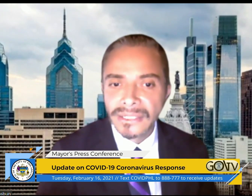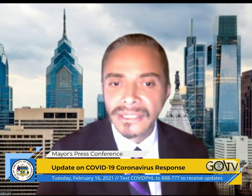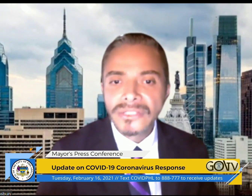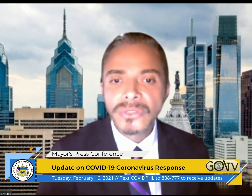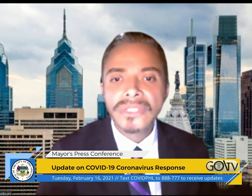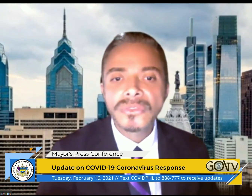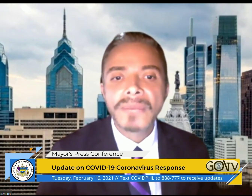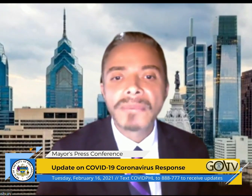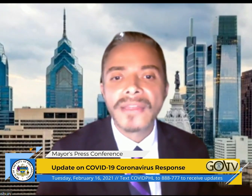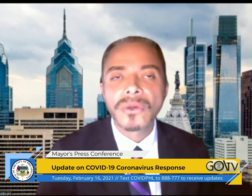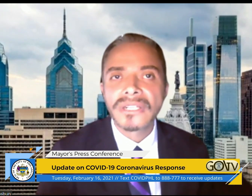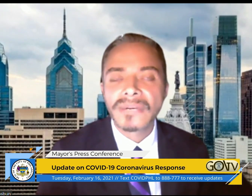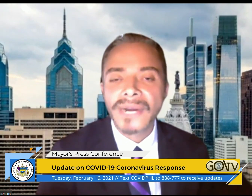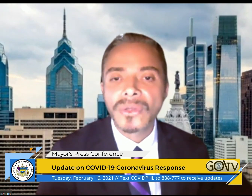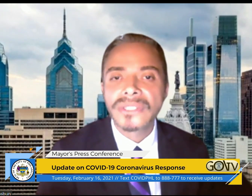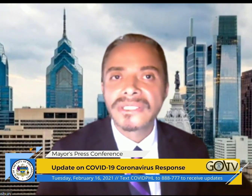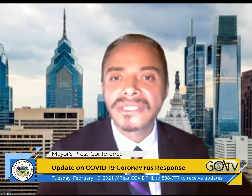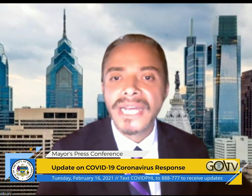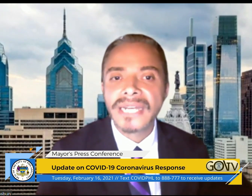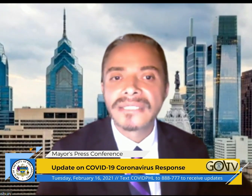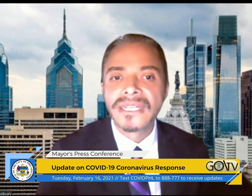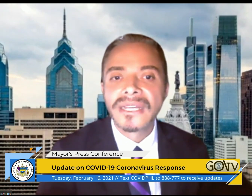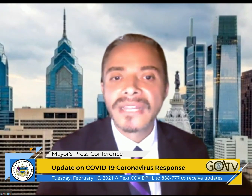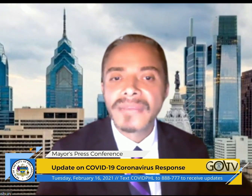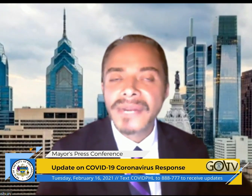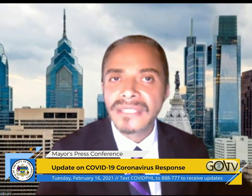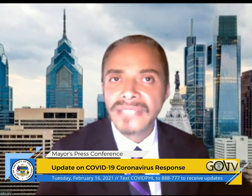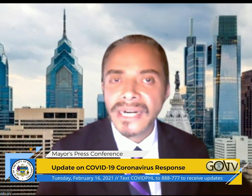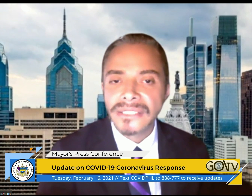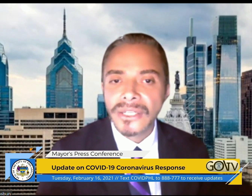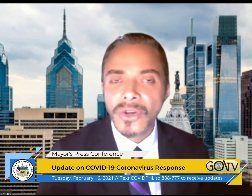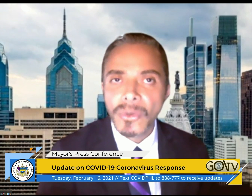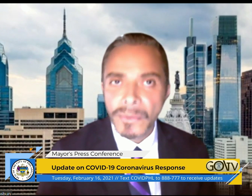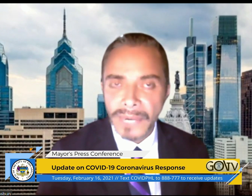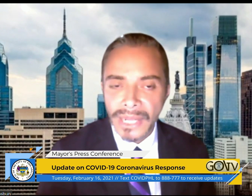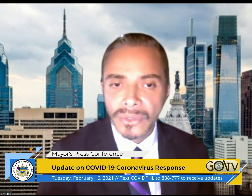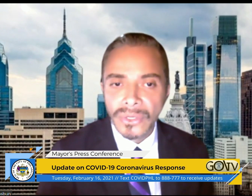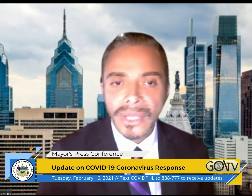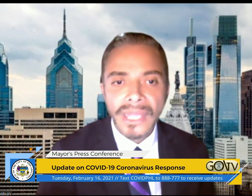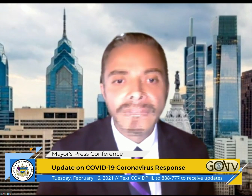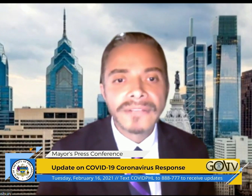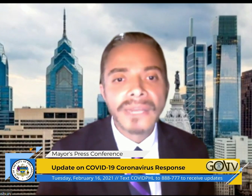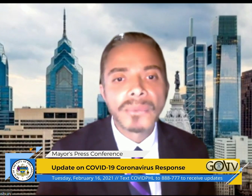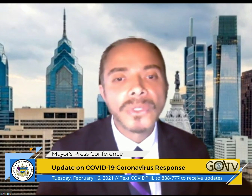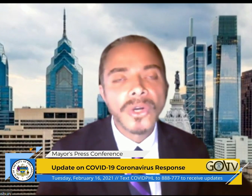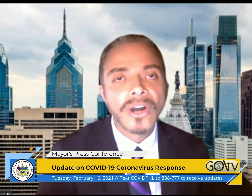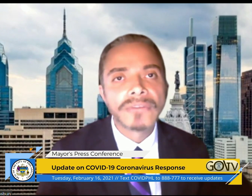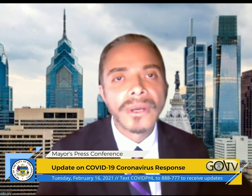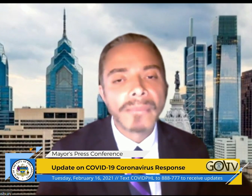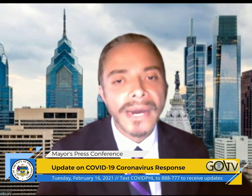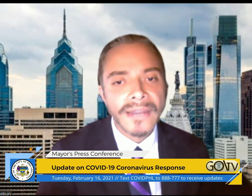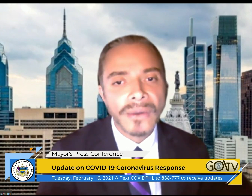esperar. Si usted es un empleador de trabajadores esenciales, debe registrarse como empleo en